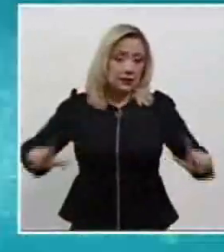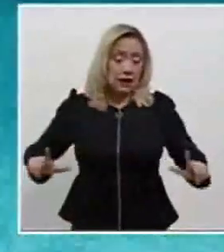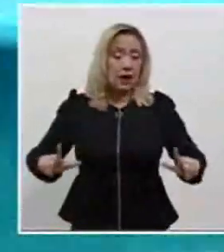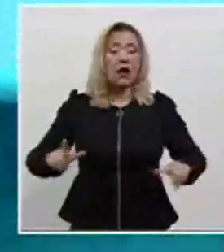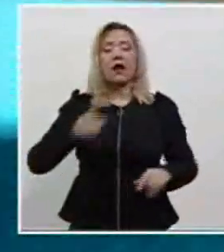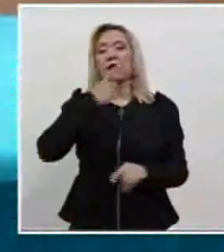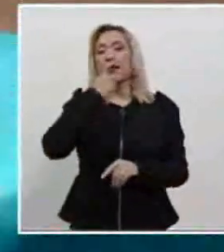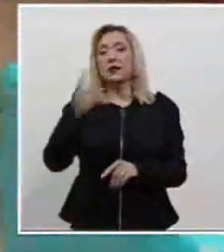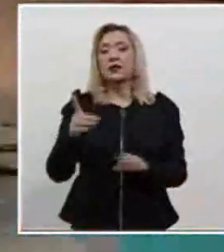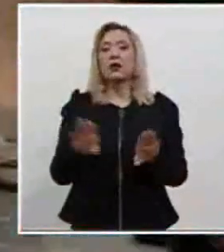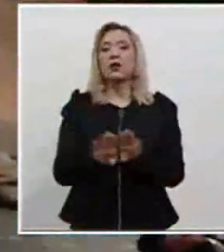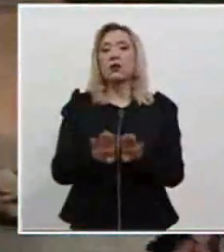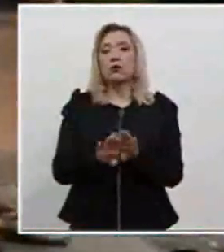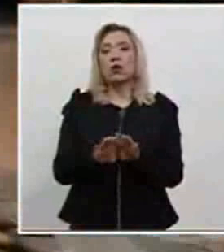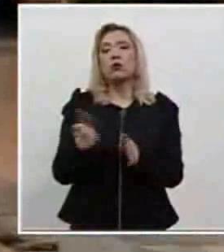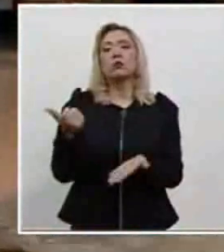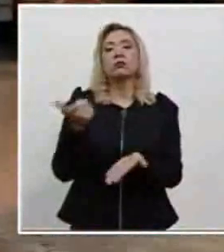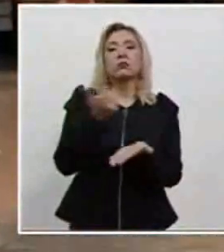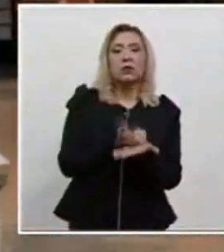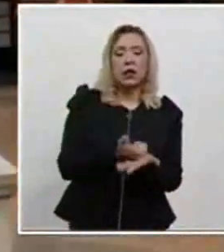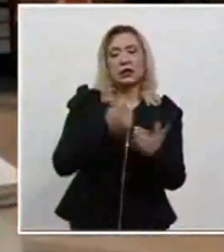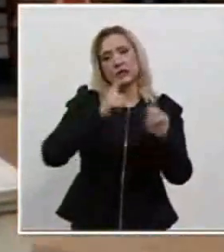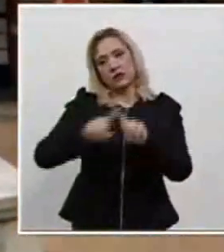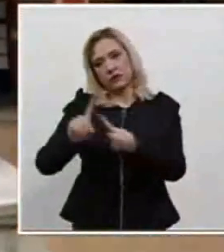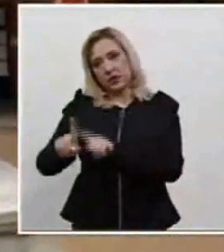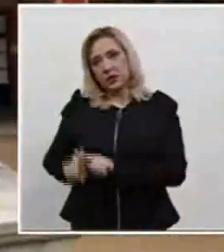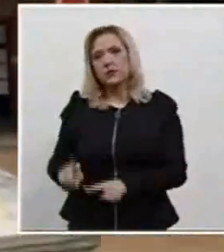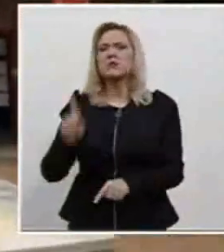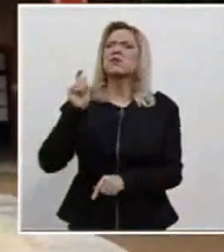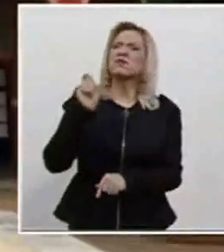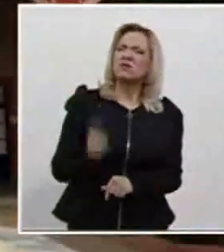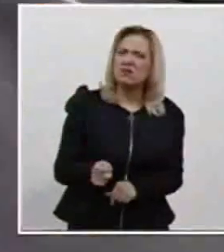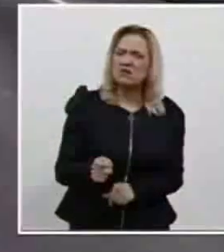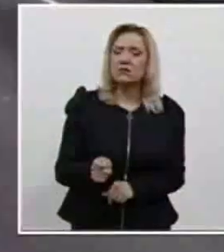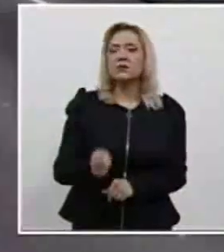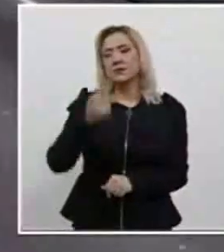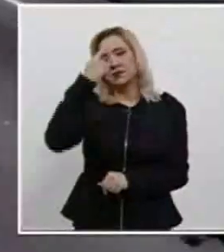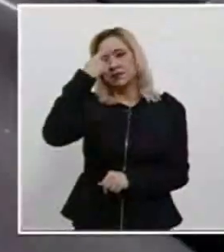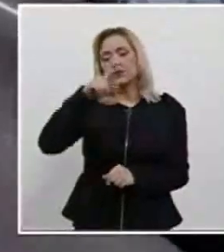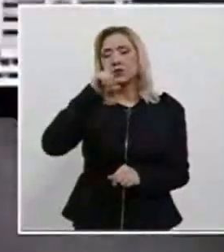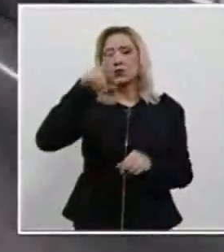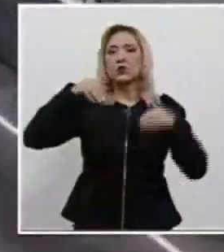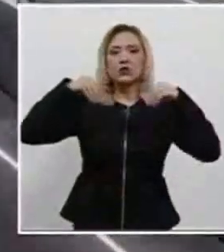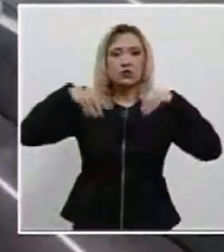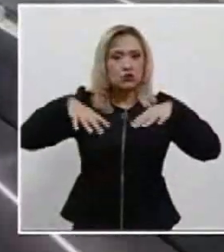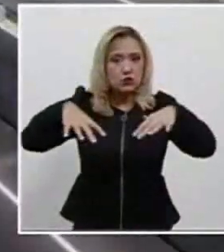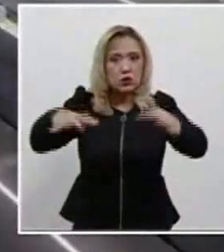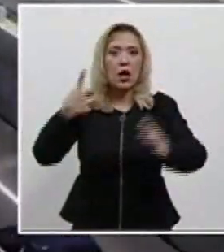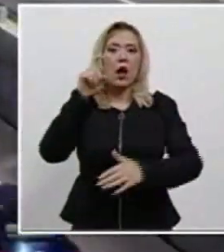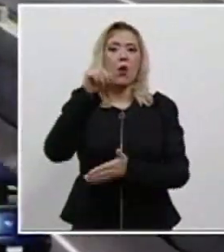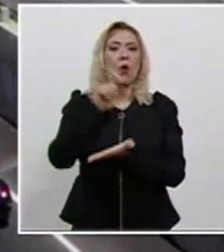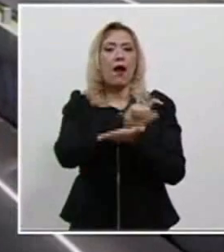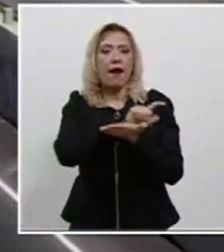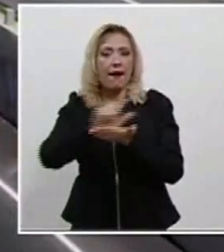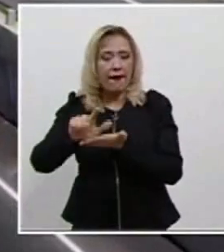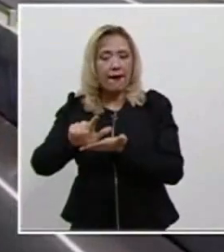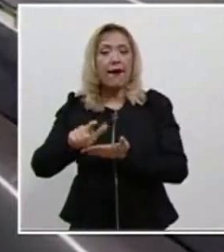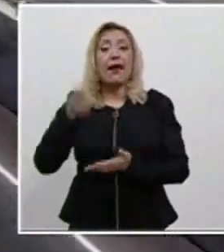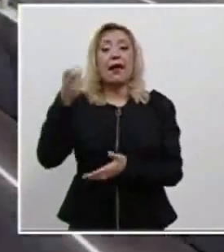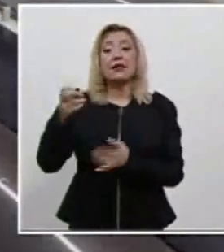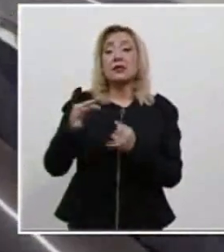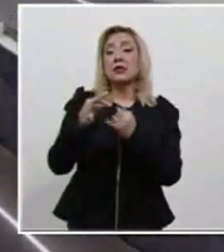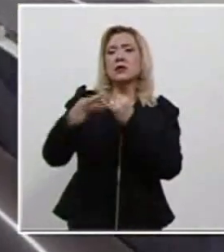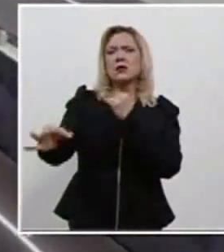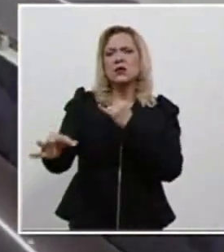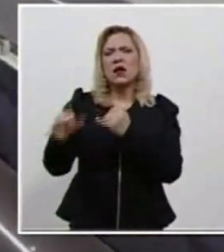preveían cobros por distintos conceptos, entre ellos por el servicio de alumbrado público y agua potable. En este último caso,